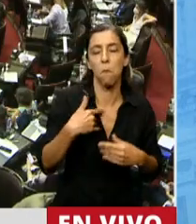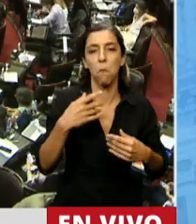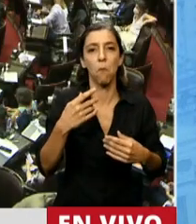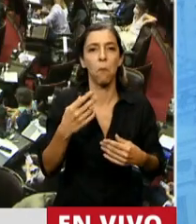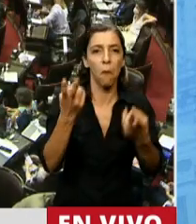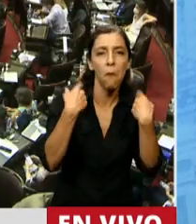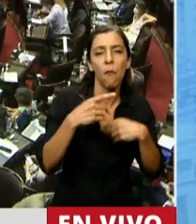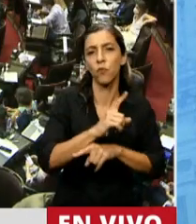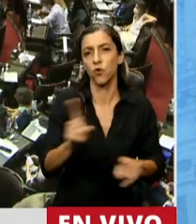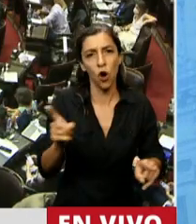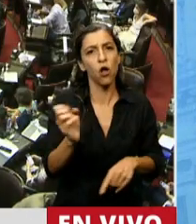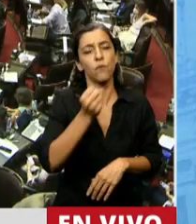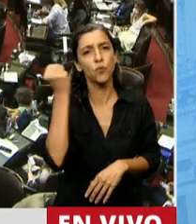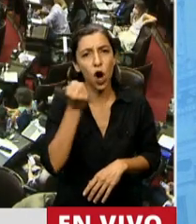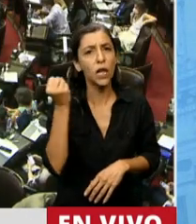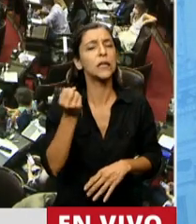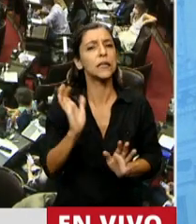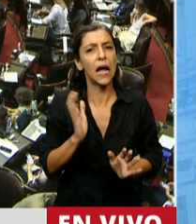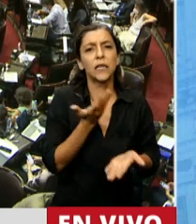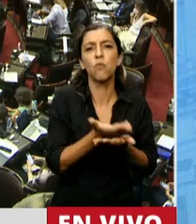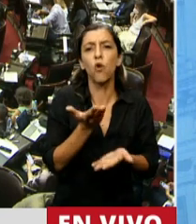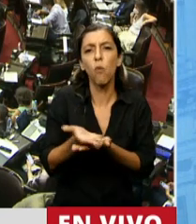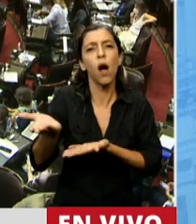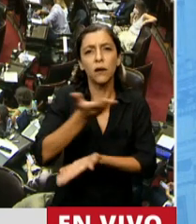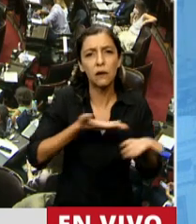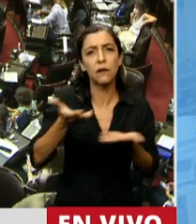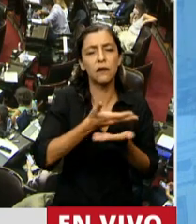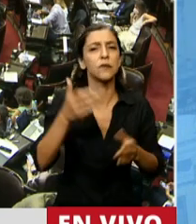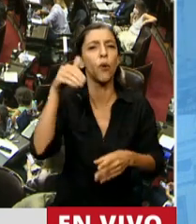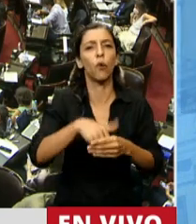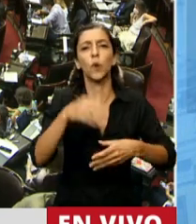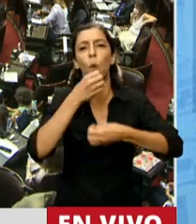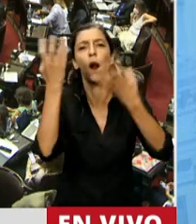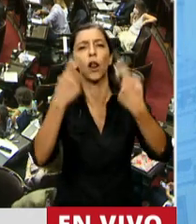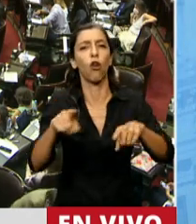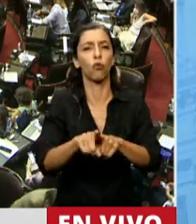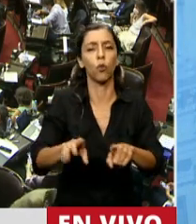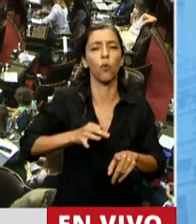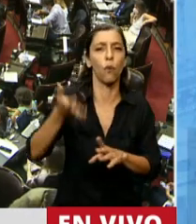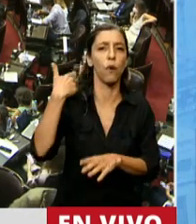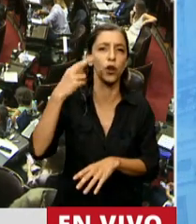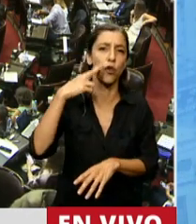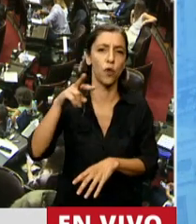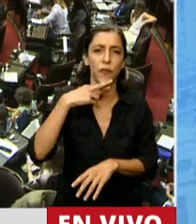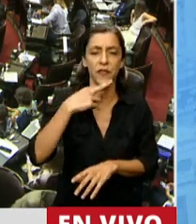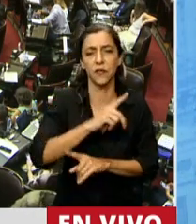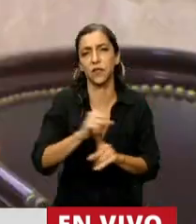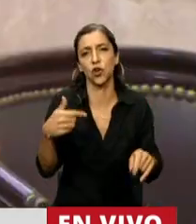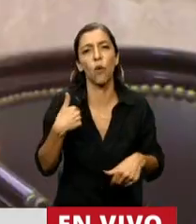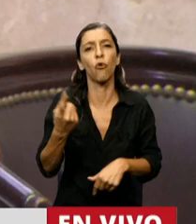o como pertenecemos al partido de gobierno para votar cualquier cosa como en el 2017 y perjudicar los